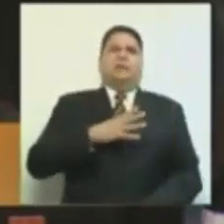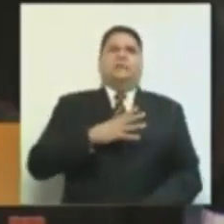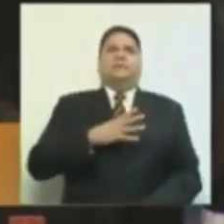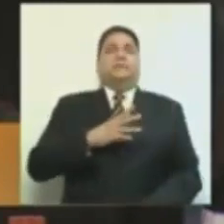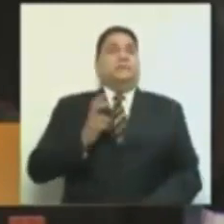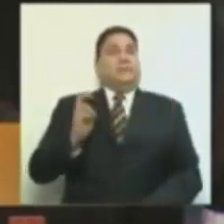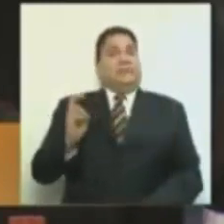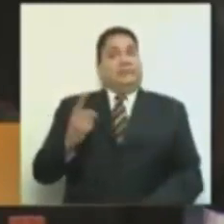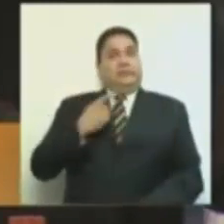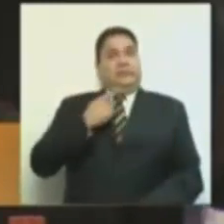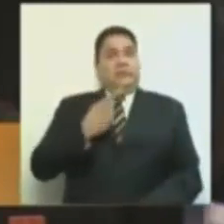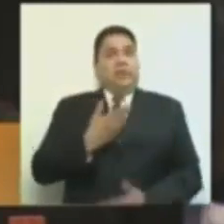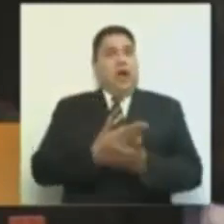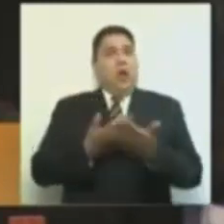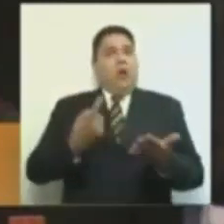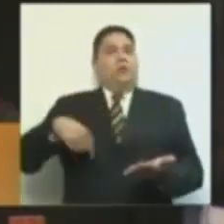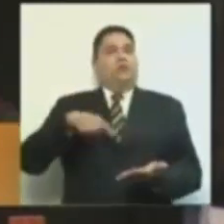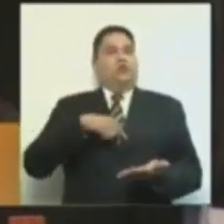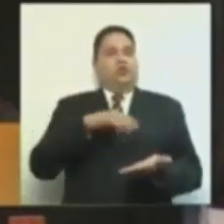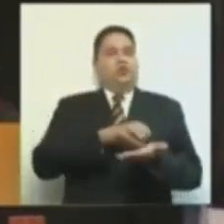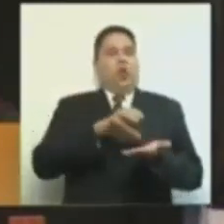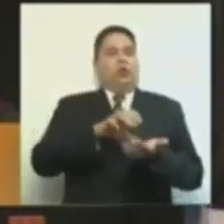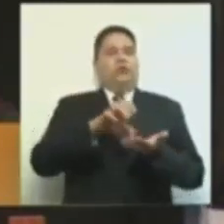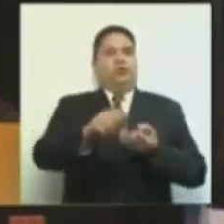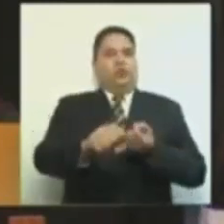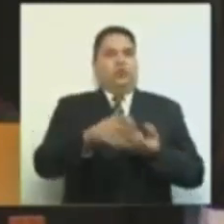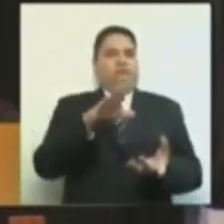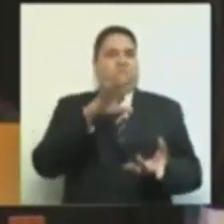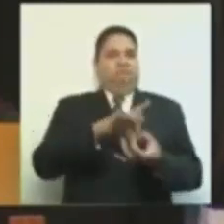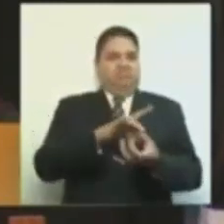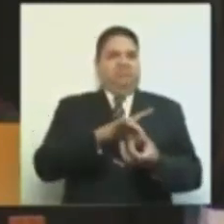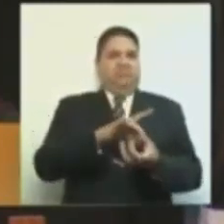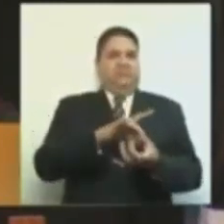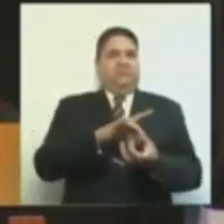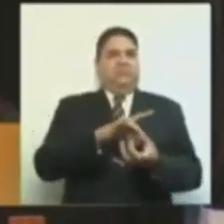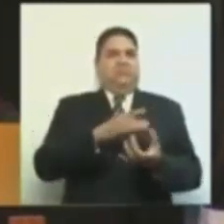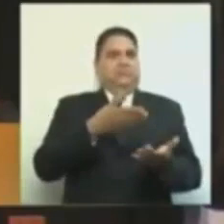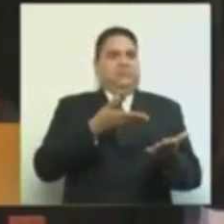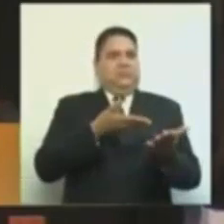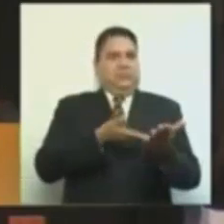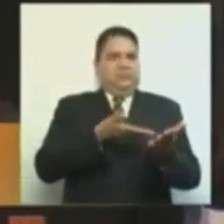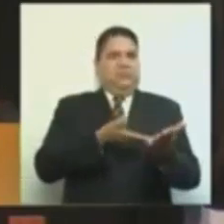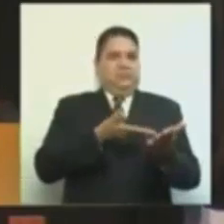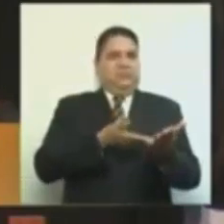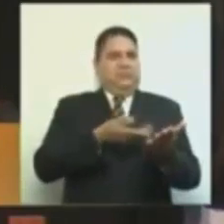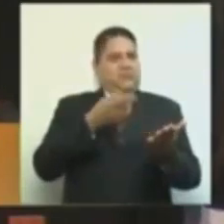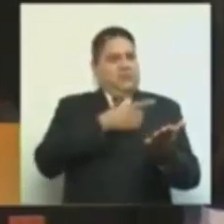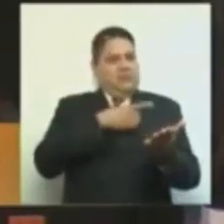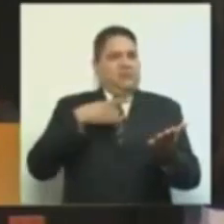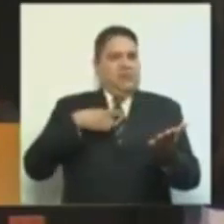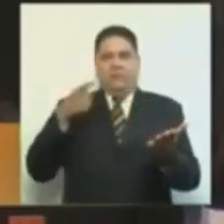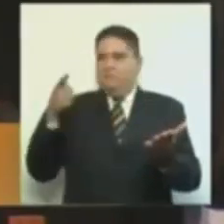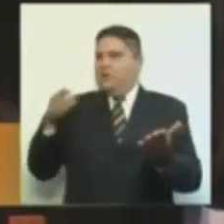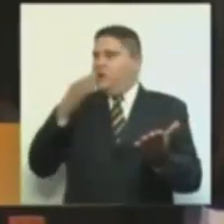constitucional y ética del Ejecutivo era revisar cada uno de